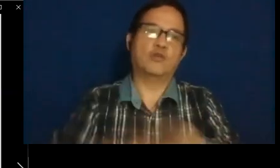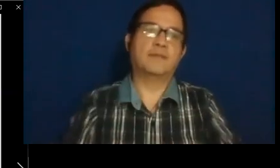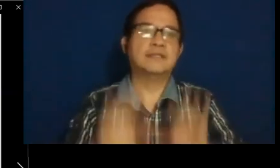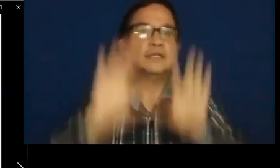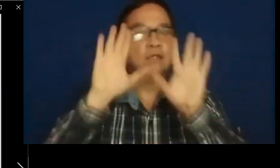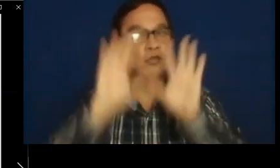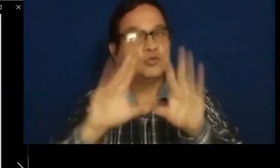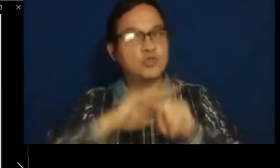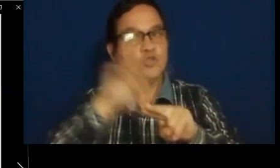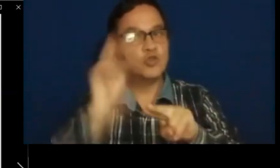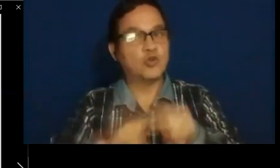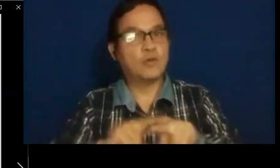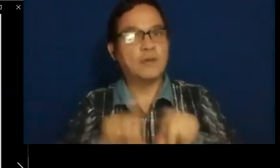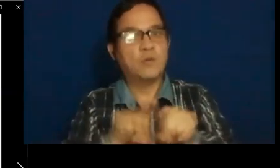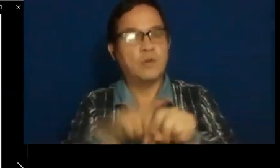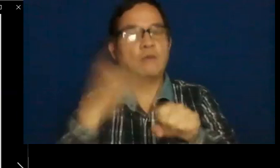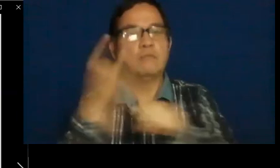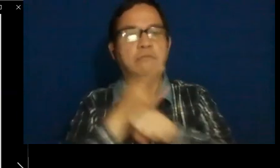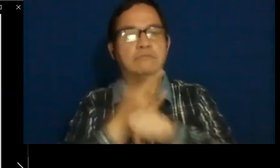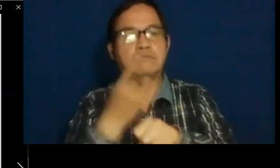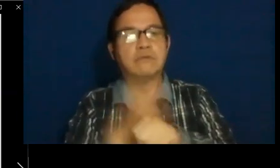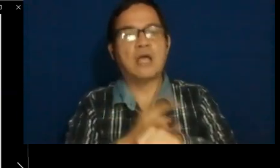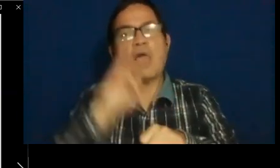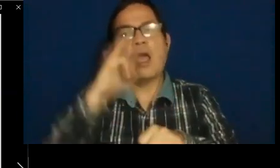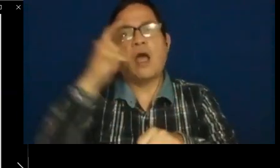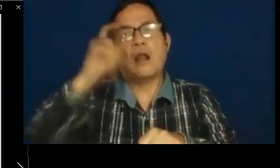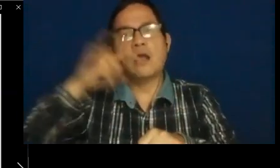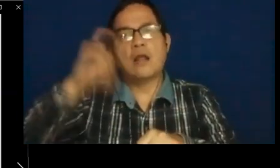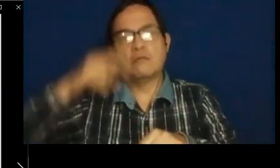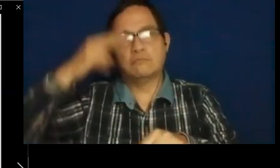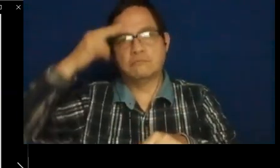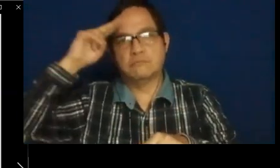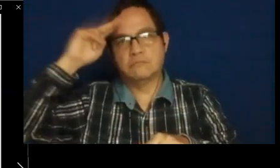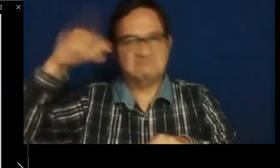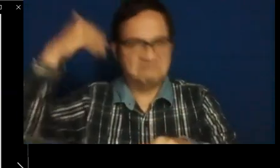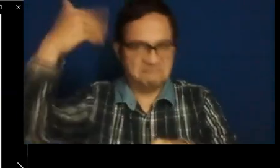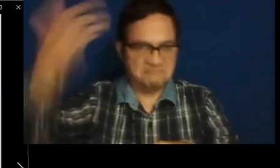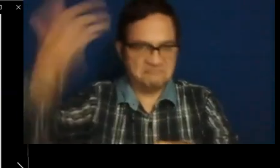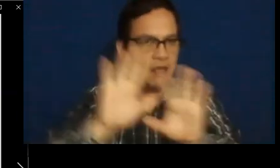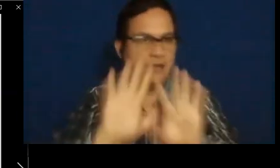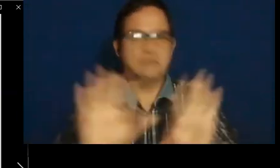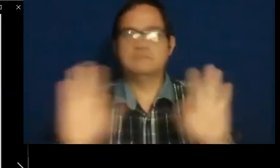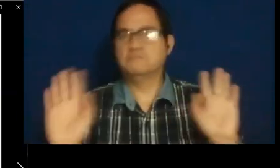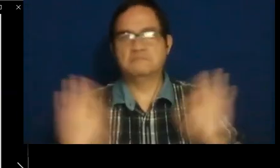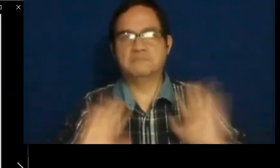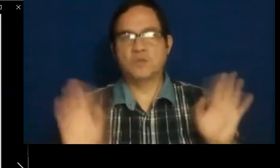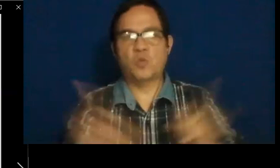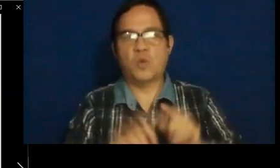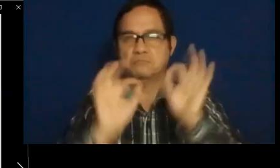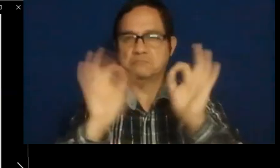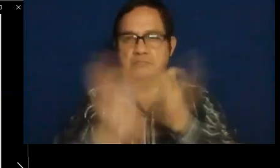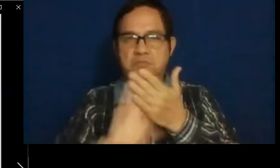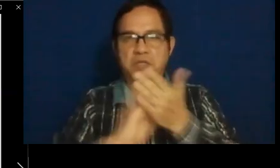Este dato de la normal es posible utilizarlo si es necesario para un cálculo posterior, pero básicamente así quedaría despejada esa